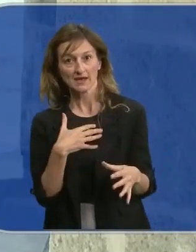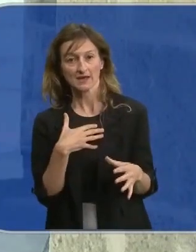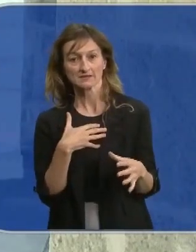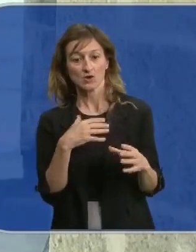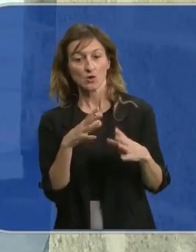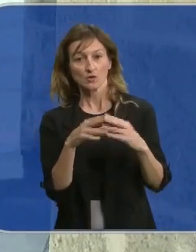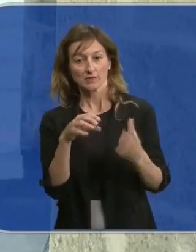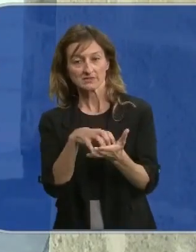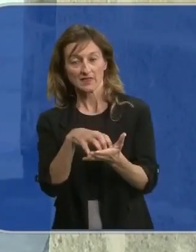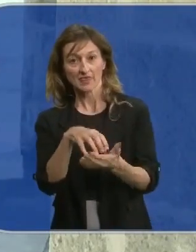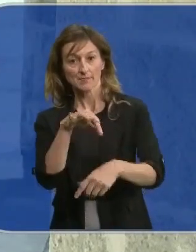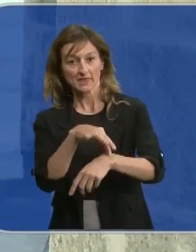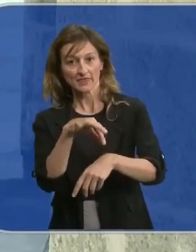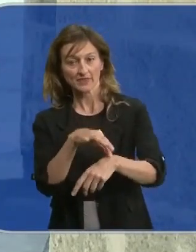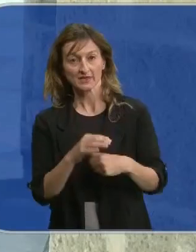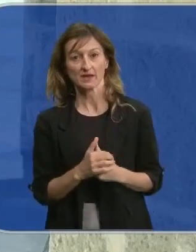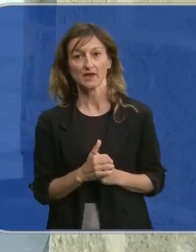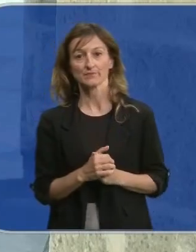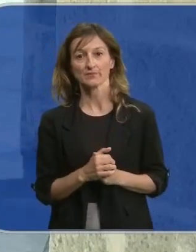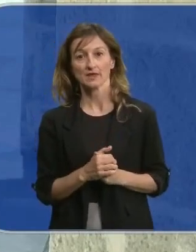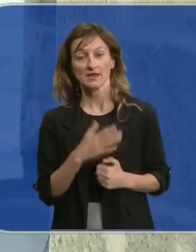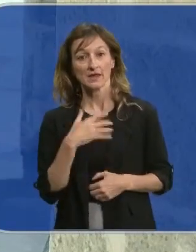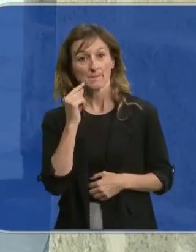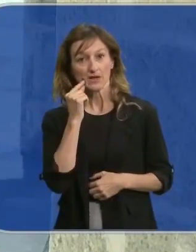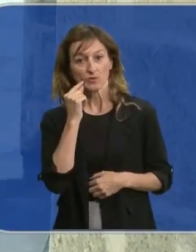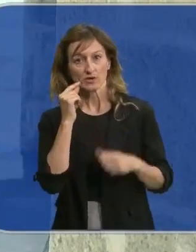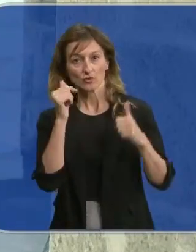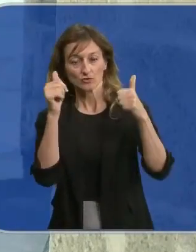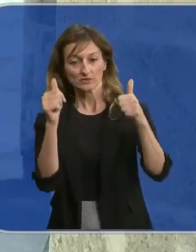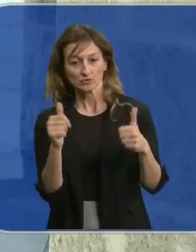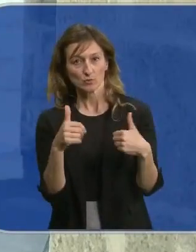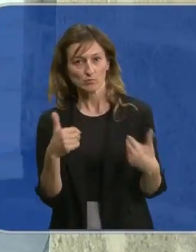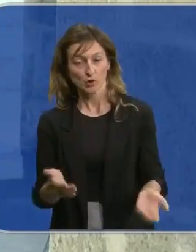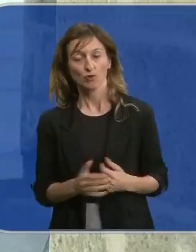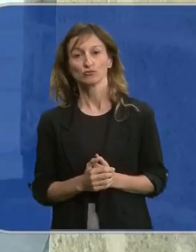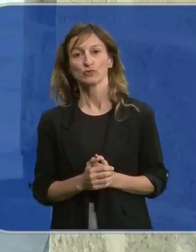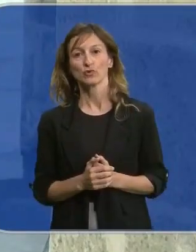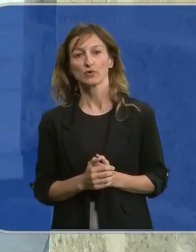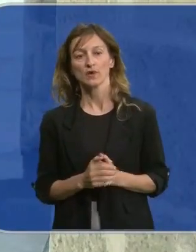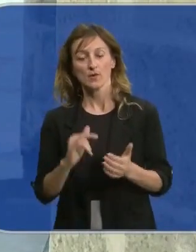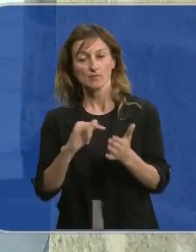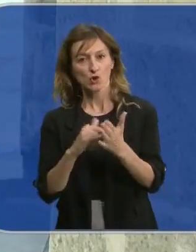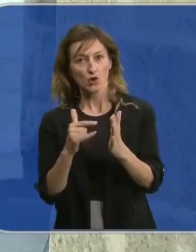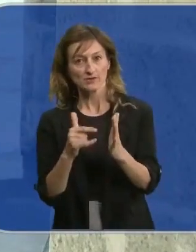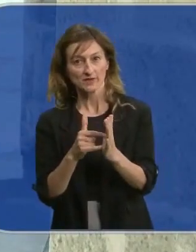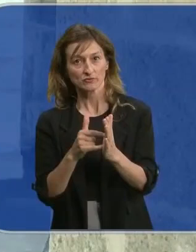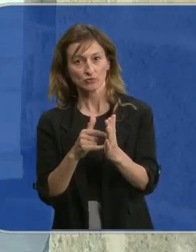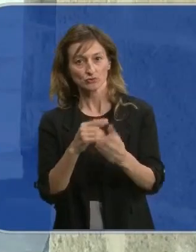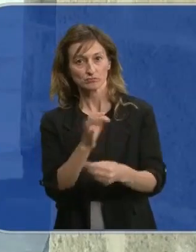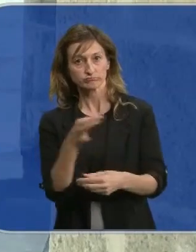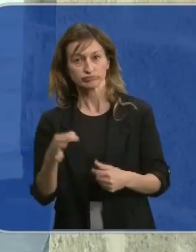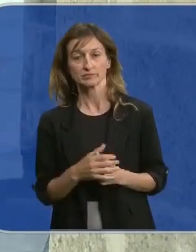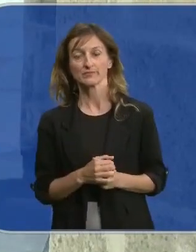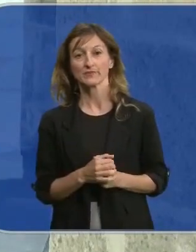sendas facultades de Medicina Alfonso Fernández mañoco quiere que esas titulaciones se implanten cuanto antes pero sobre todo que sean proyectos viables